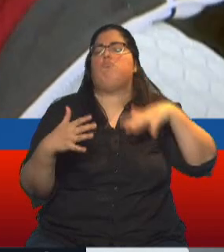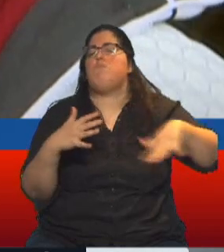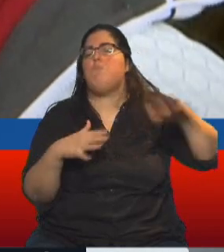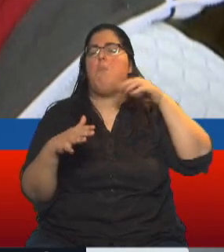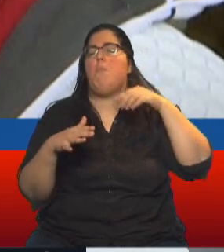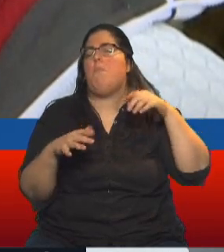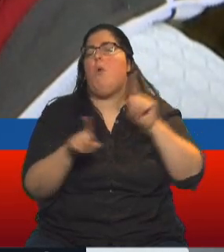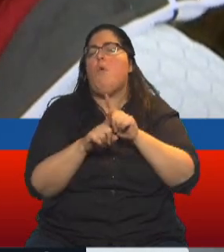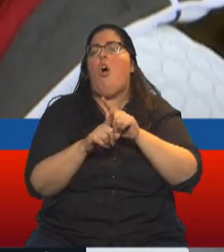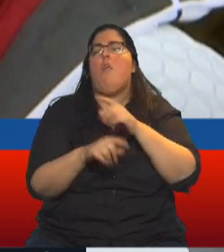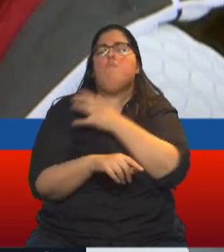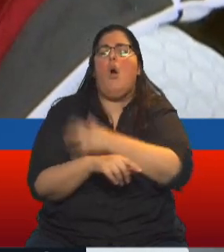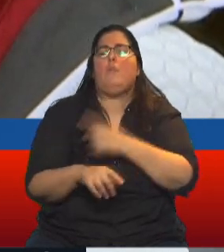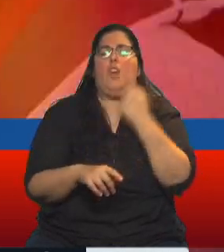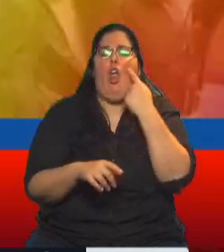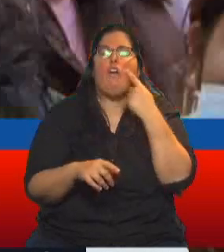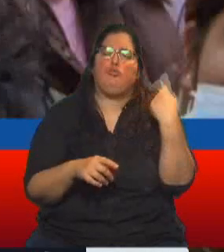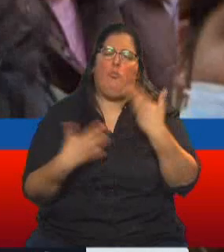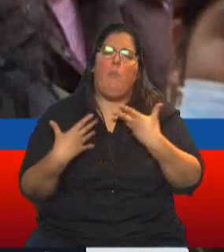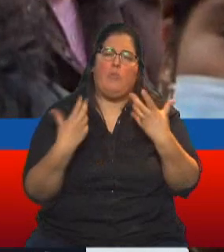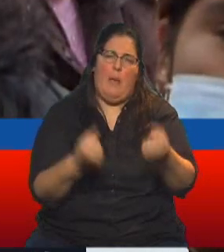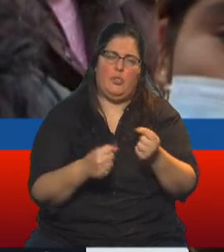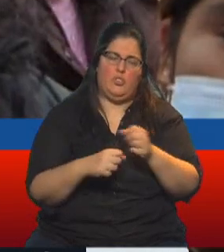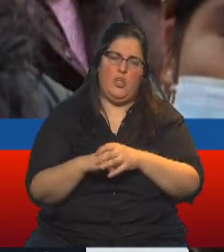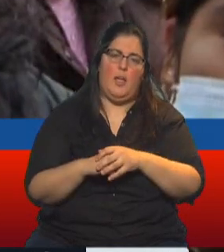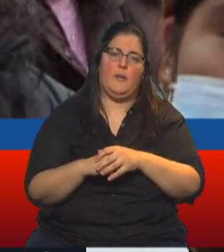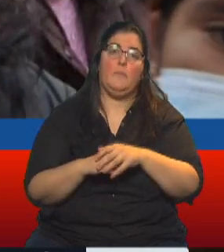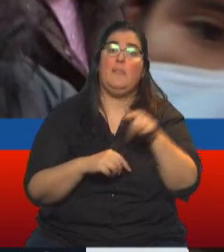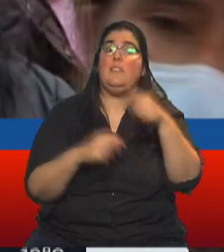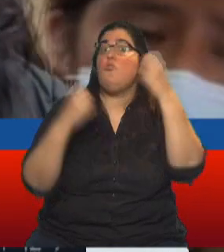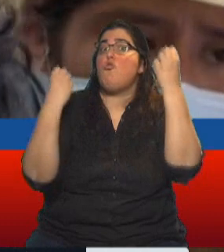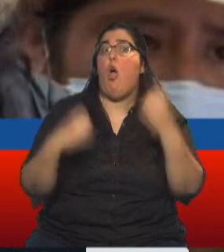de San Juan de Lurigancho y el Perú lo vamos a apoyar. Es el comienzo